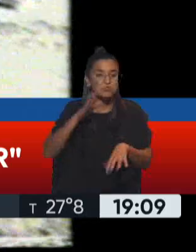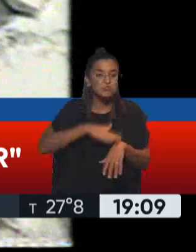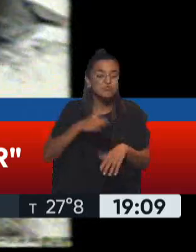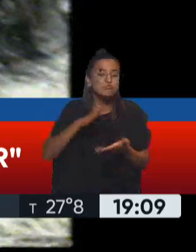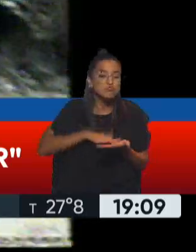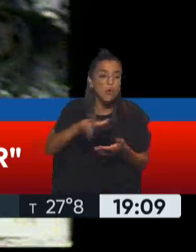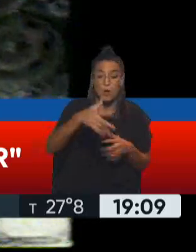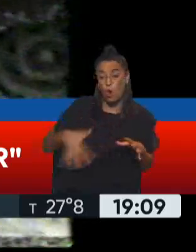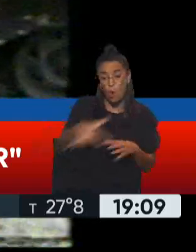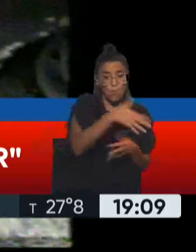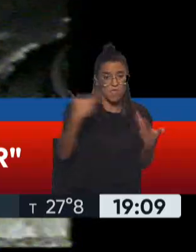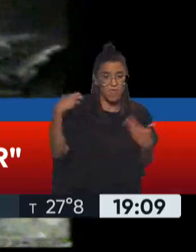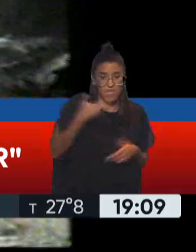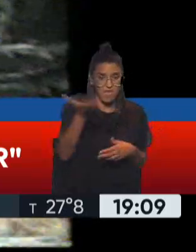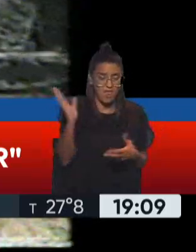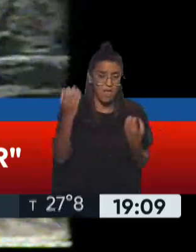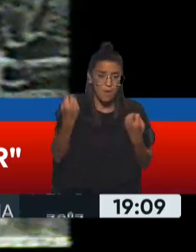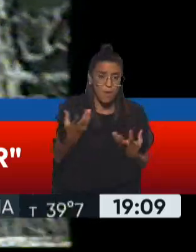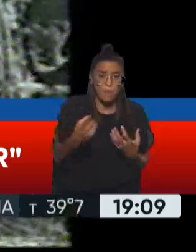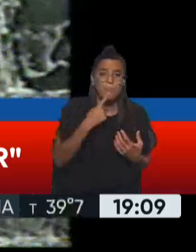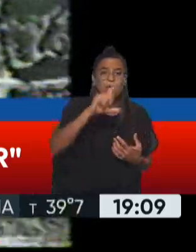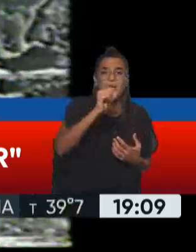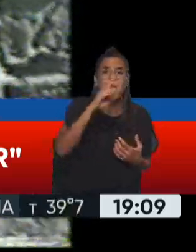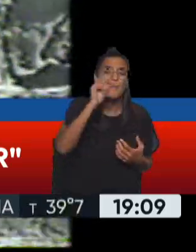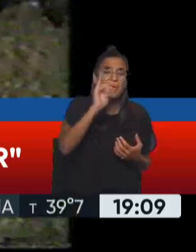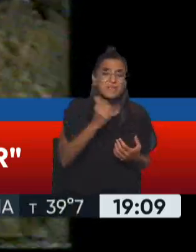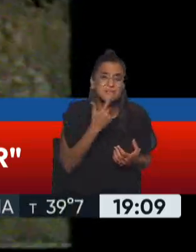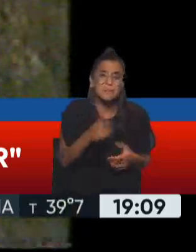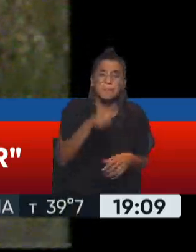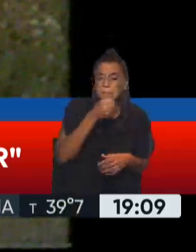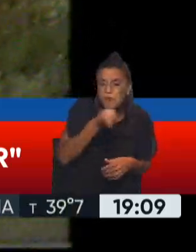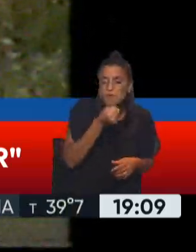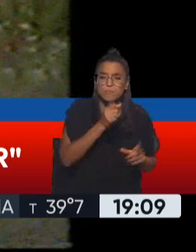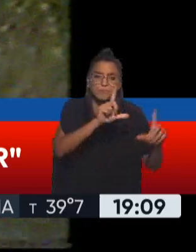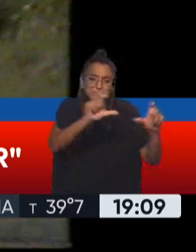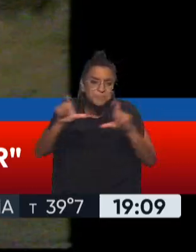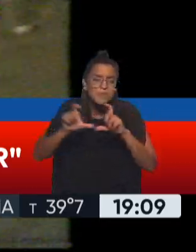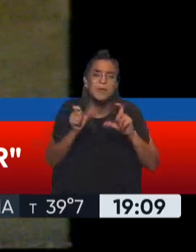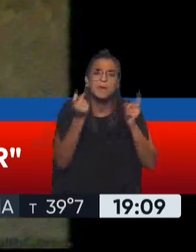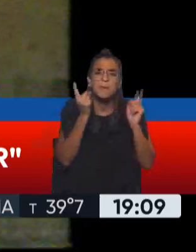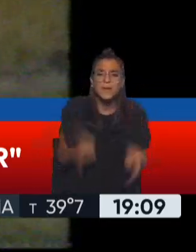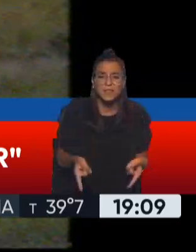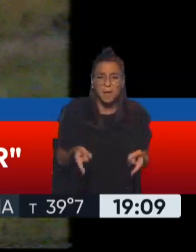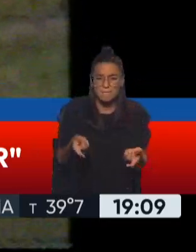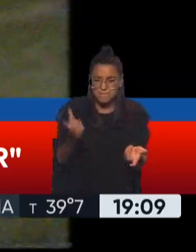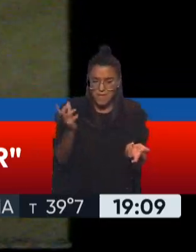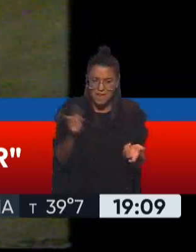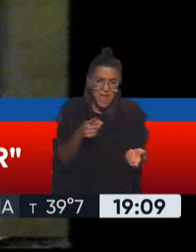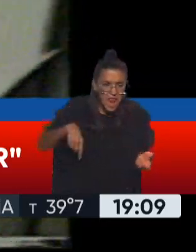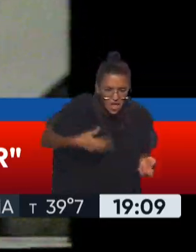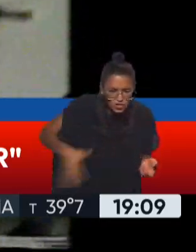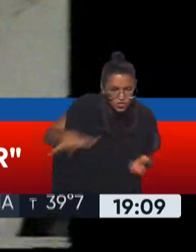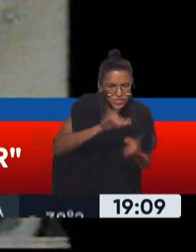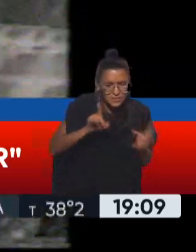la comunidad en general, porque el asesinato de José Luis Cabezas nos afecta a los periodistas, a los reporteros gráficos, pero afectó a la sociedad en